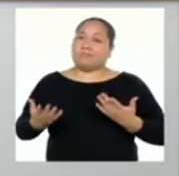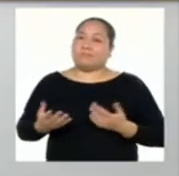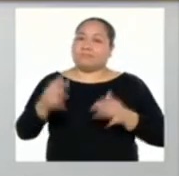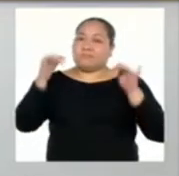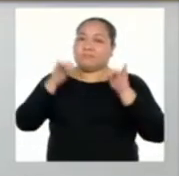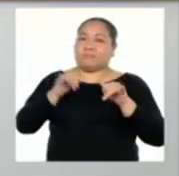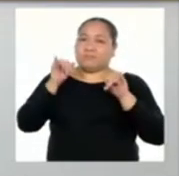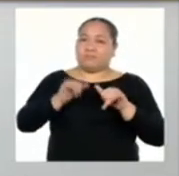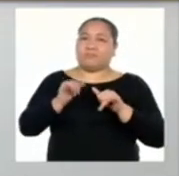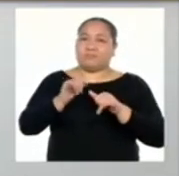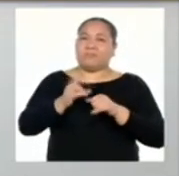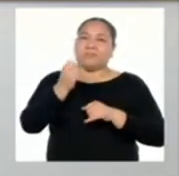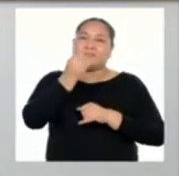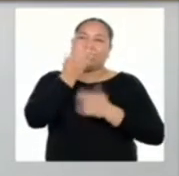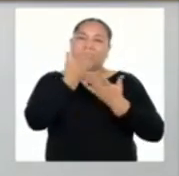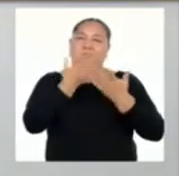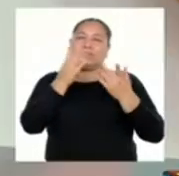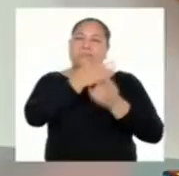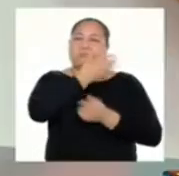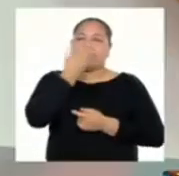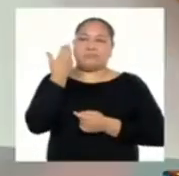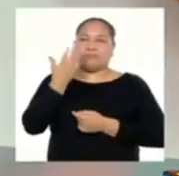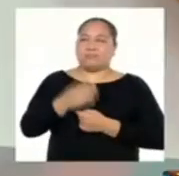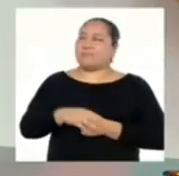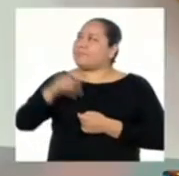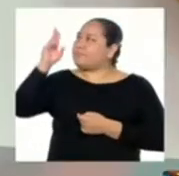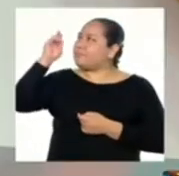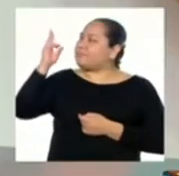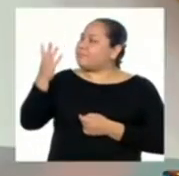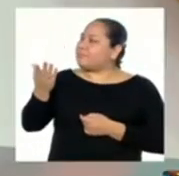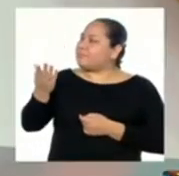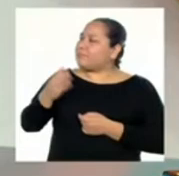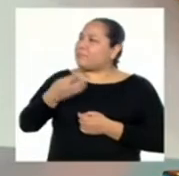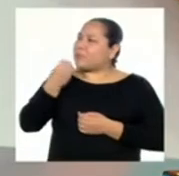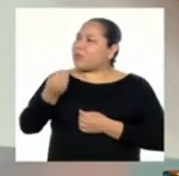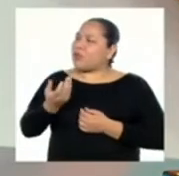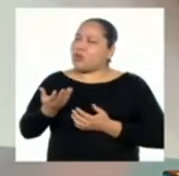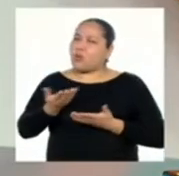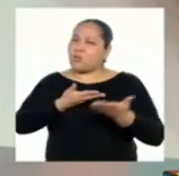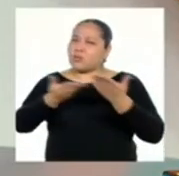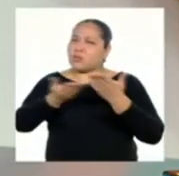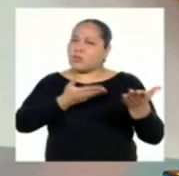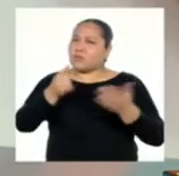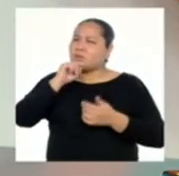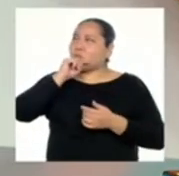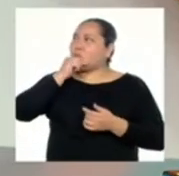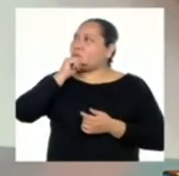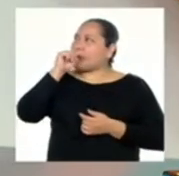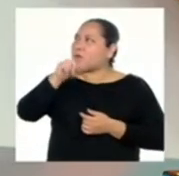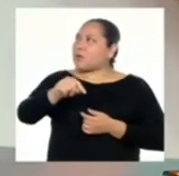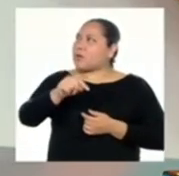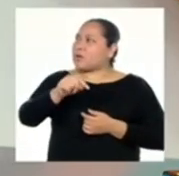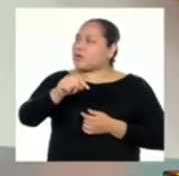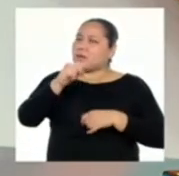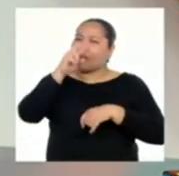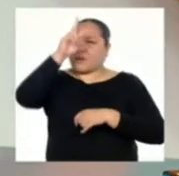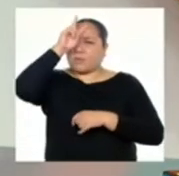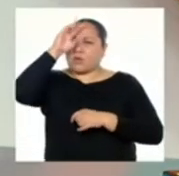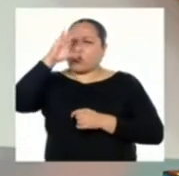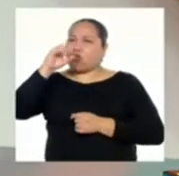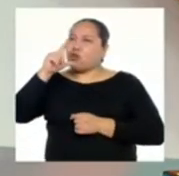aún quedan cosas por mejorar. Profesora, ¿cómo fue el trato hacia las mujeres en el Perú